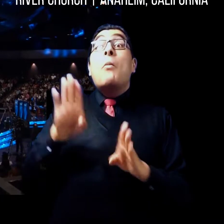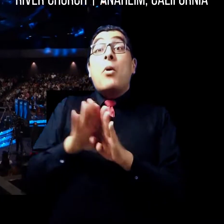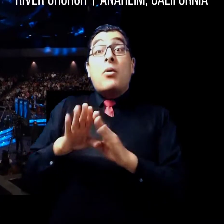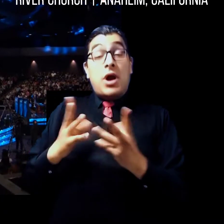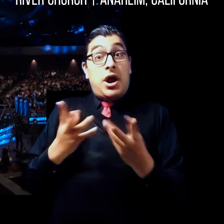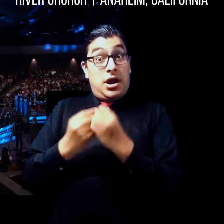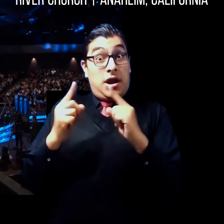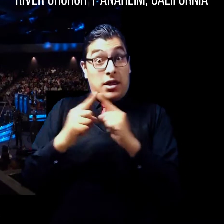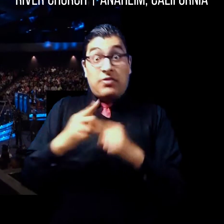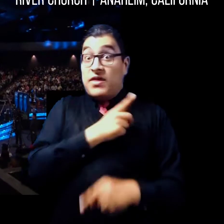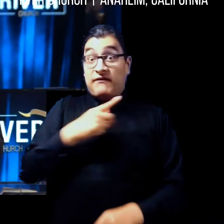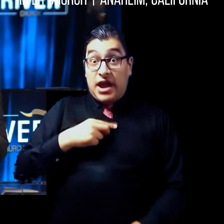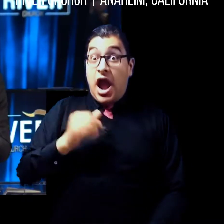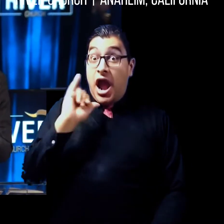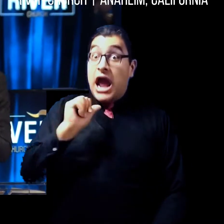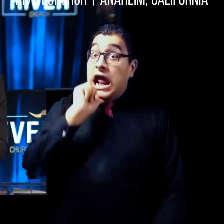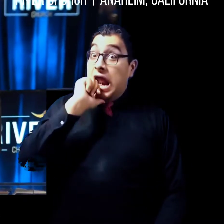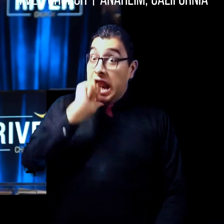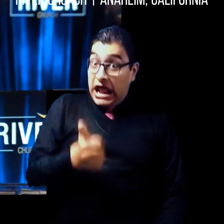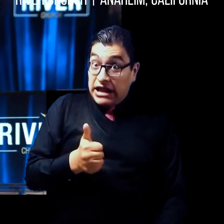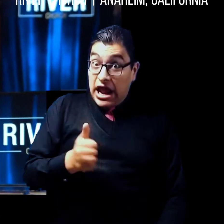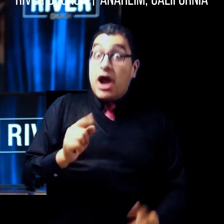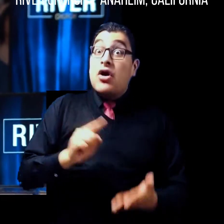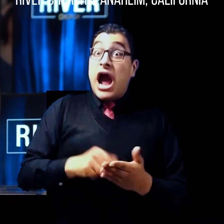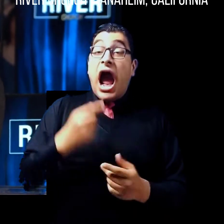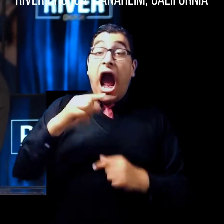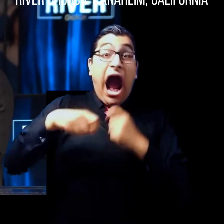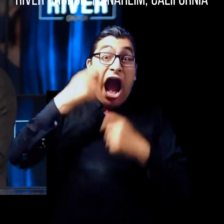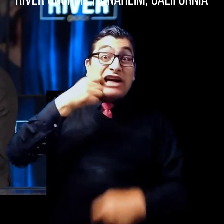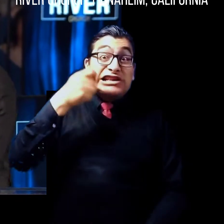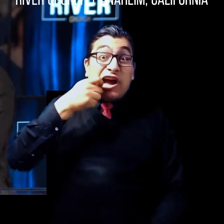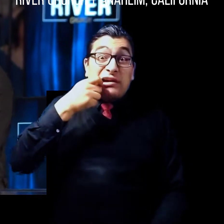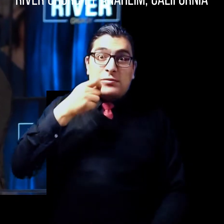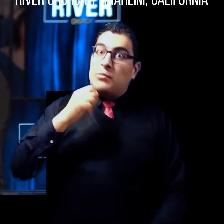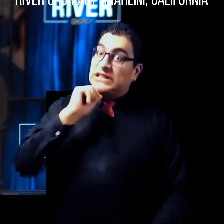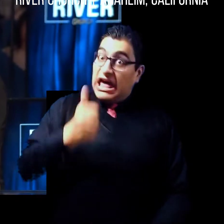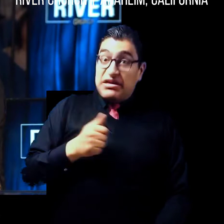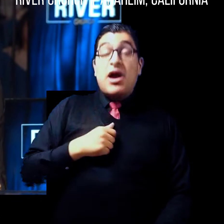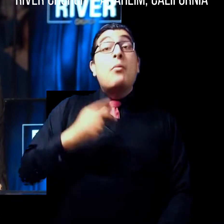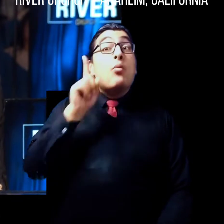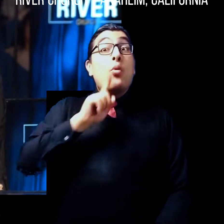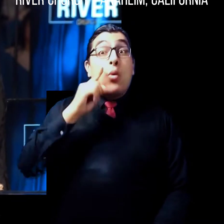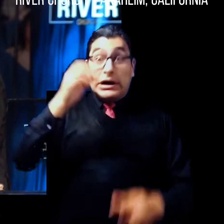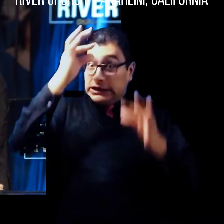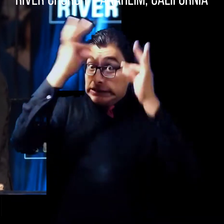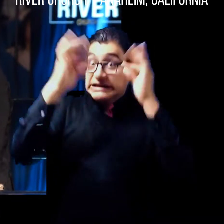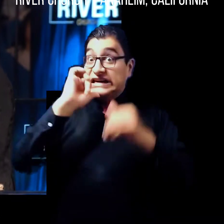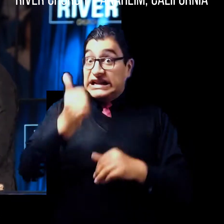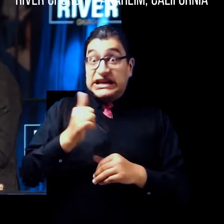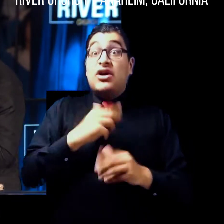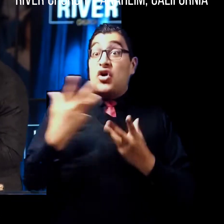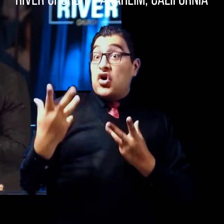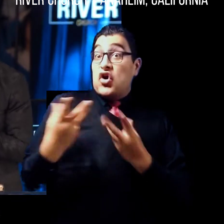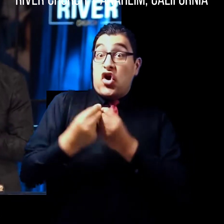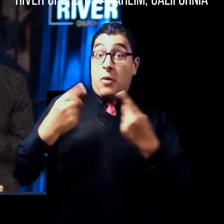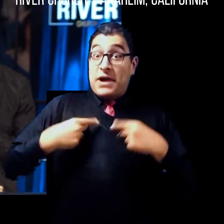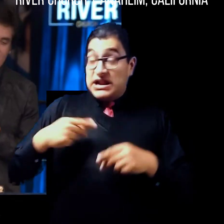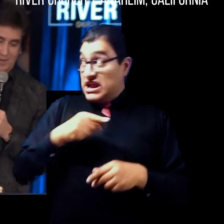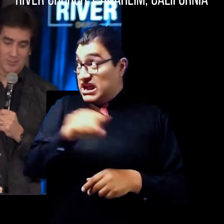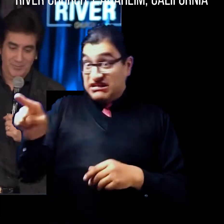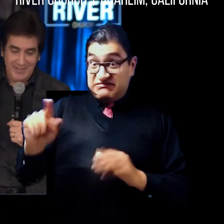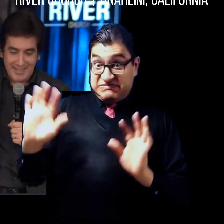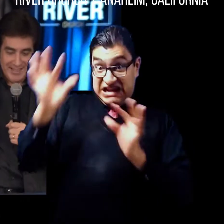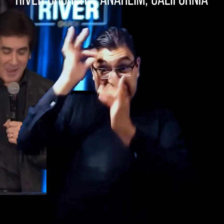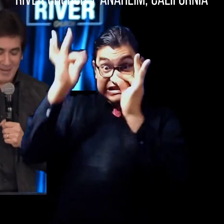membresía que no íbamos a beber alcohol, no íbamos a masticar chicle, las mujeres no se iban a depilar y no nos íbamos a juntar con ninguna que se depilara,